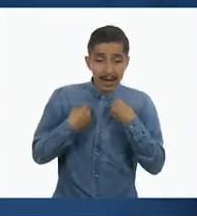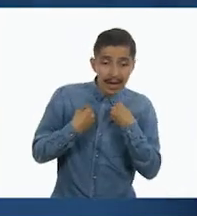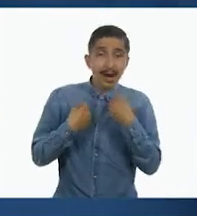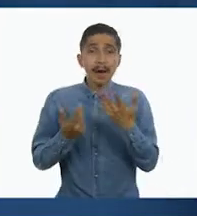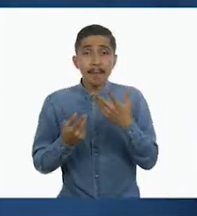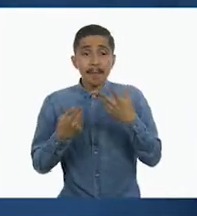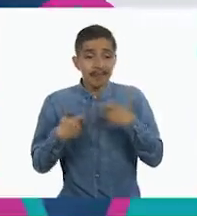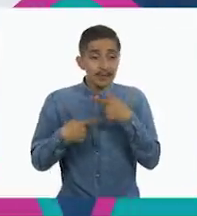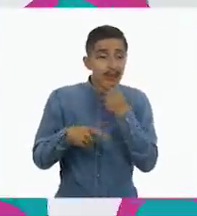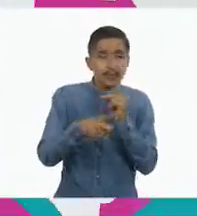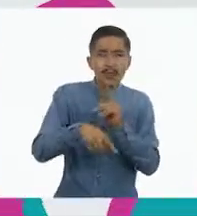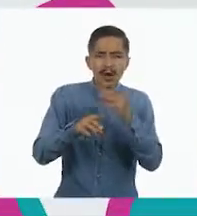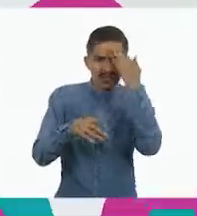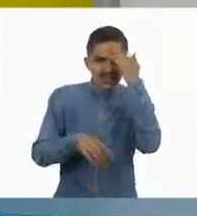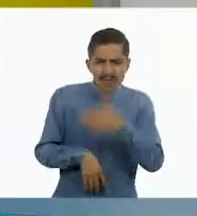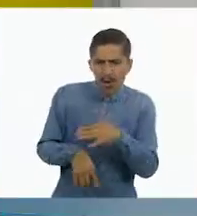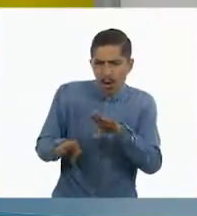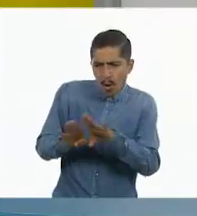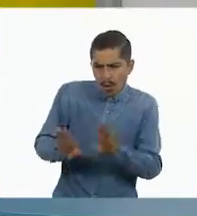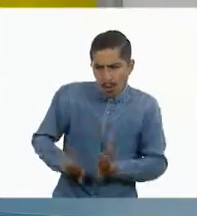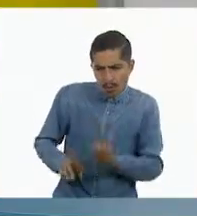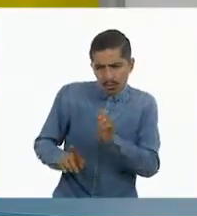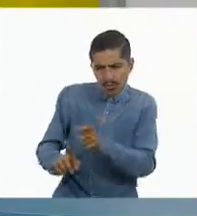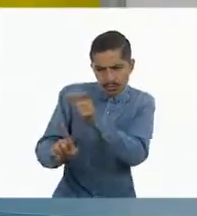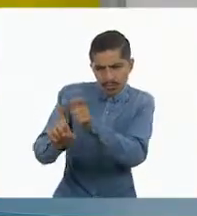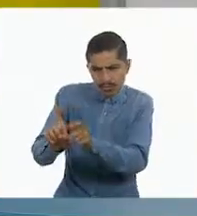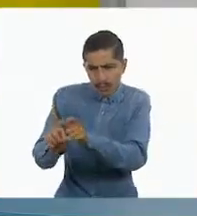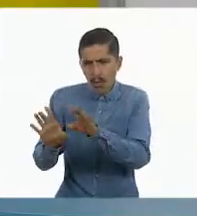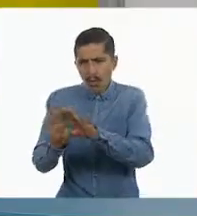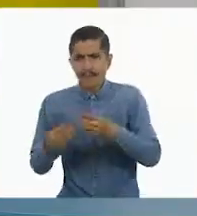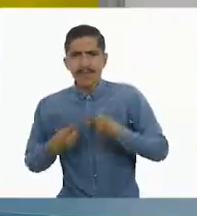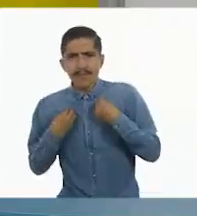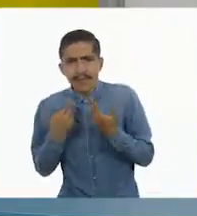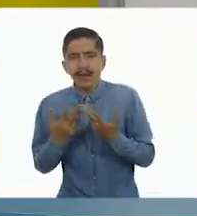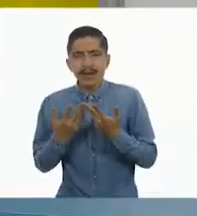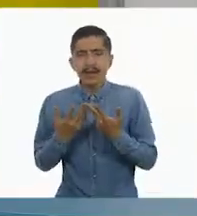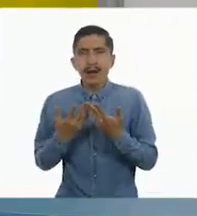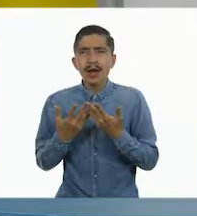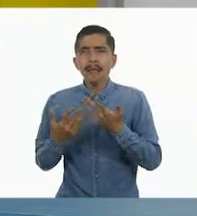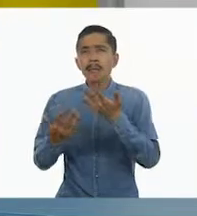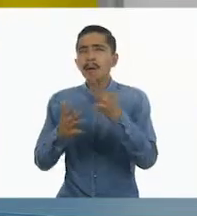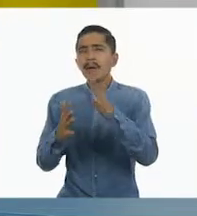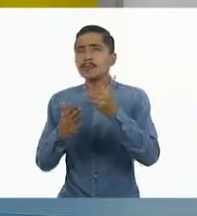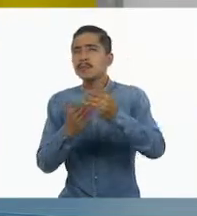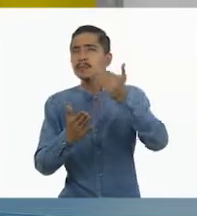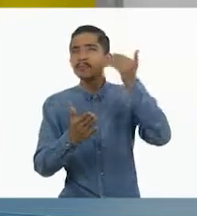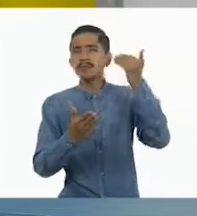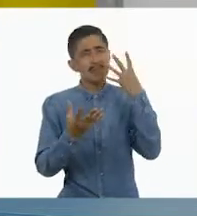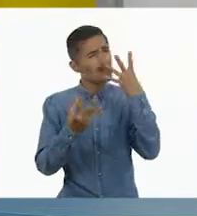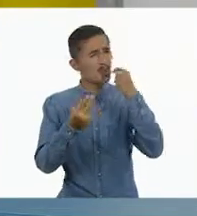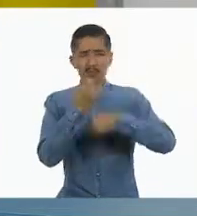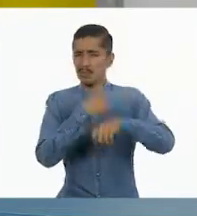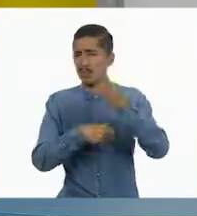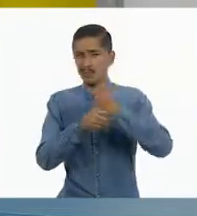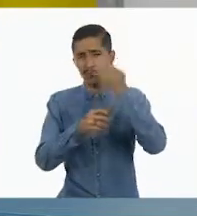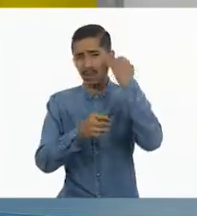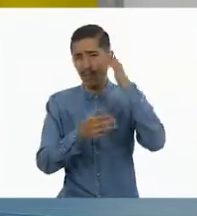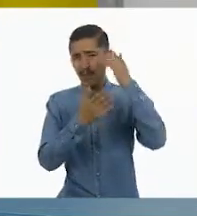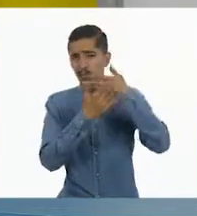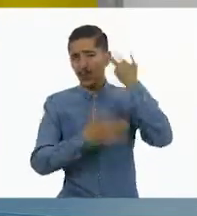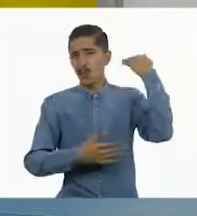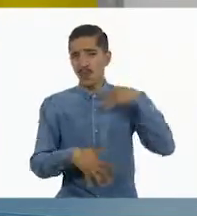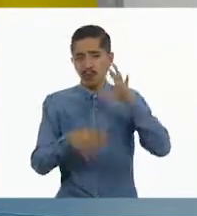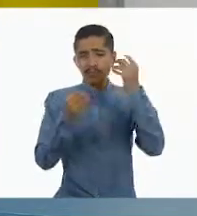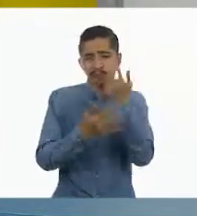cómo vivimos. Fíjate que se han hecho conteos de este tipo desde hace mucho tiempo, porque son de utilidad